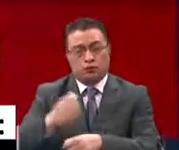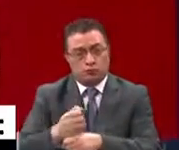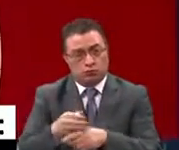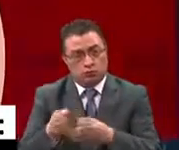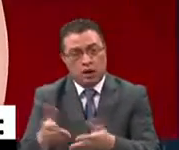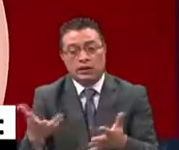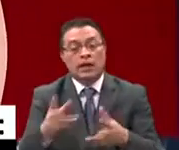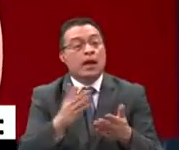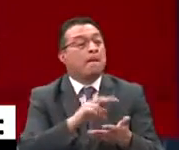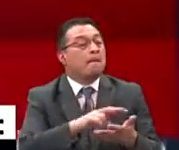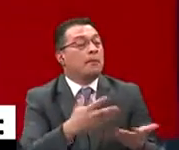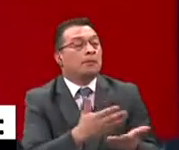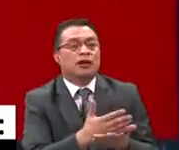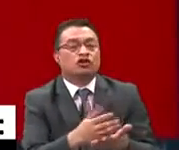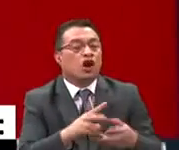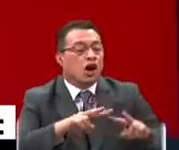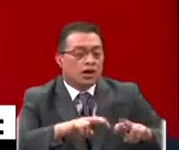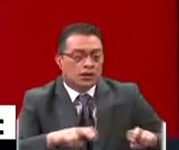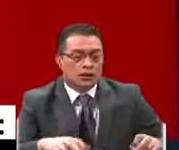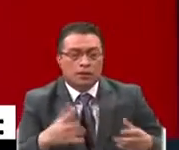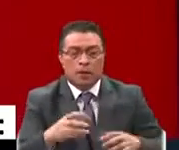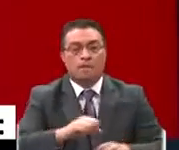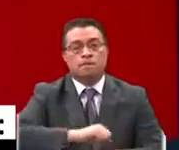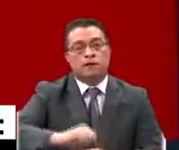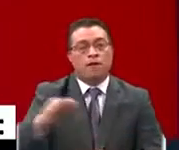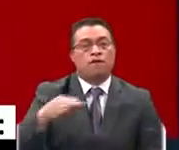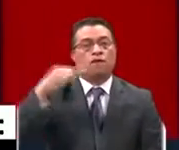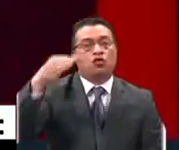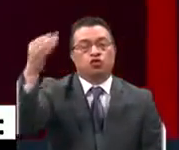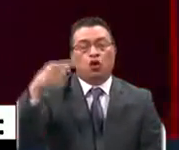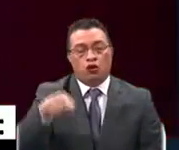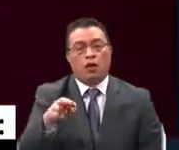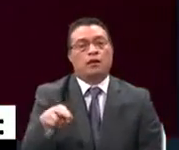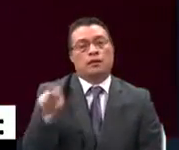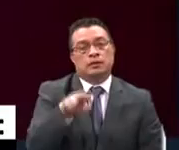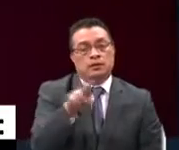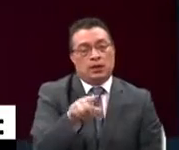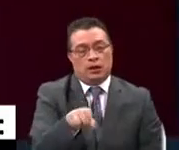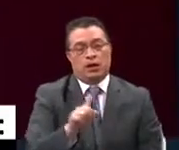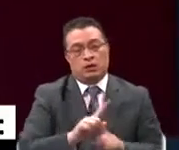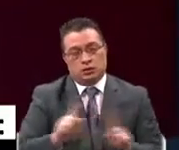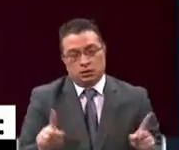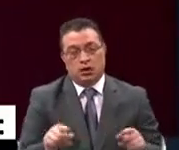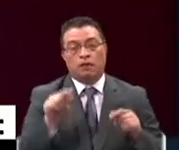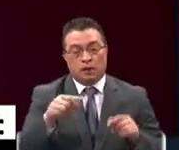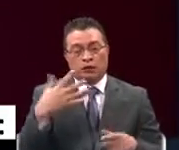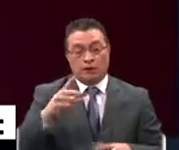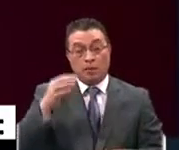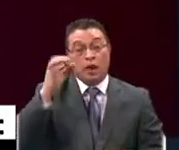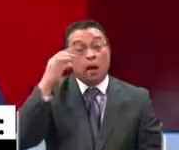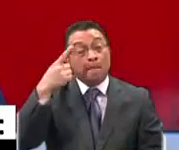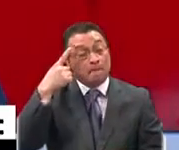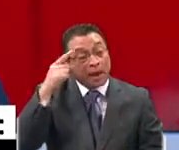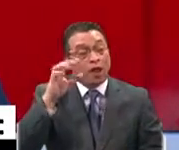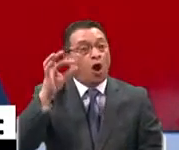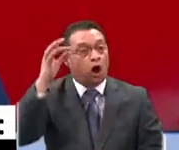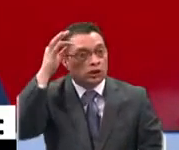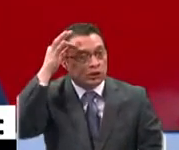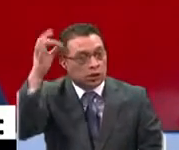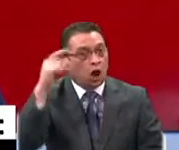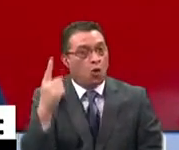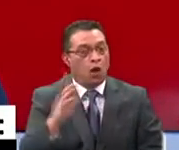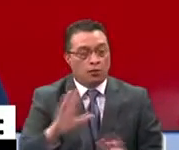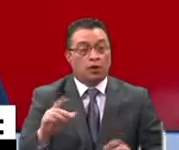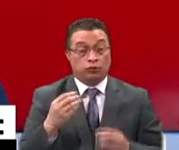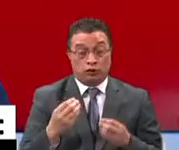analizar qué fue lo que pasó en este caso para prevenir en el futuro cualquier situación de estas características, pero entendemos que es un hecho aislado. ¿Y por ende hay una